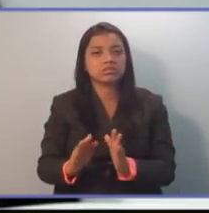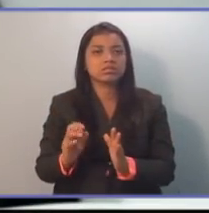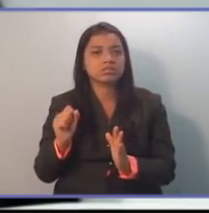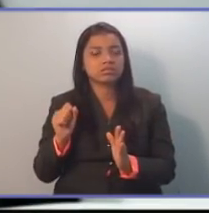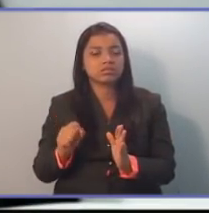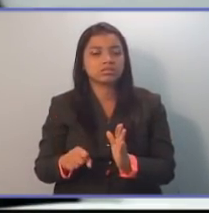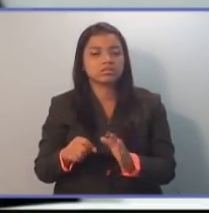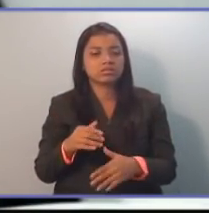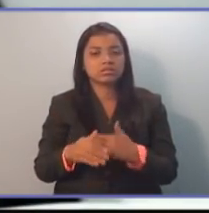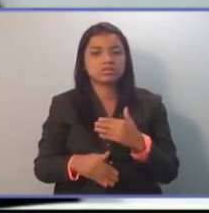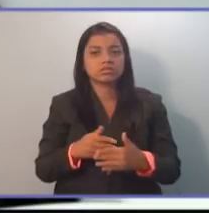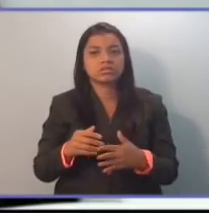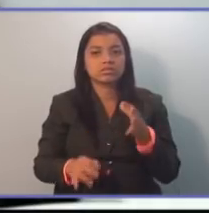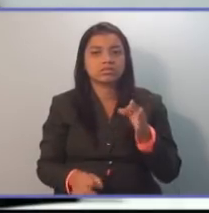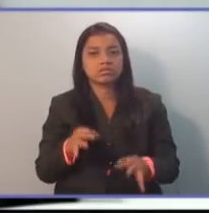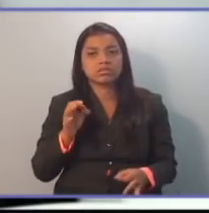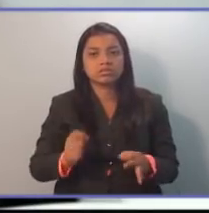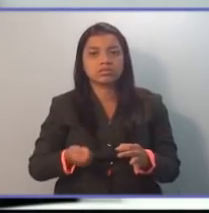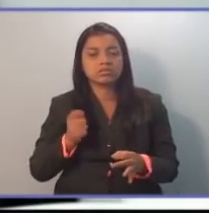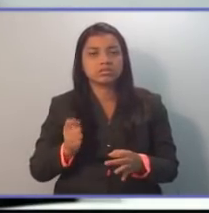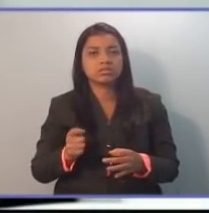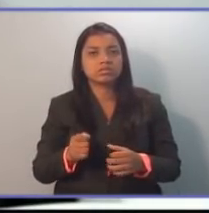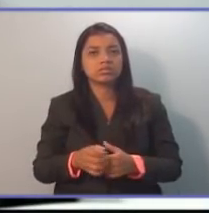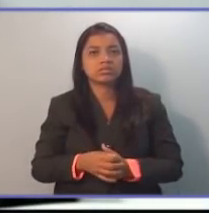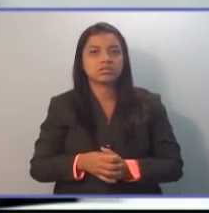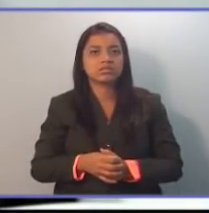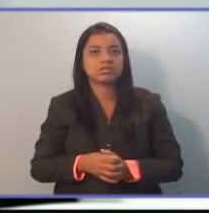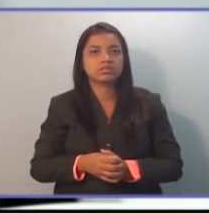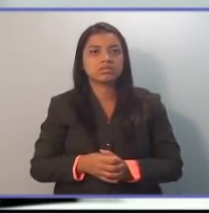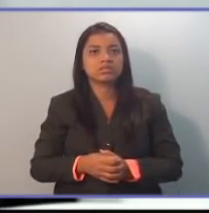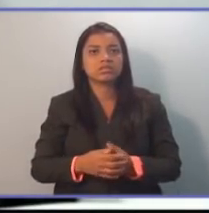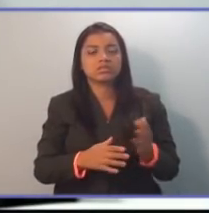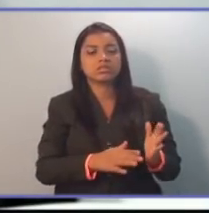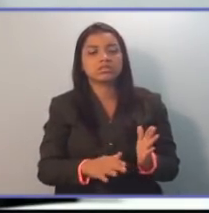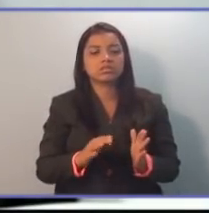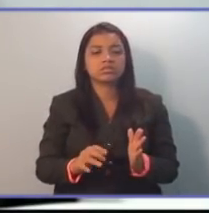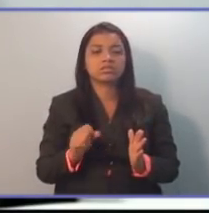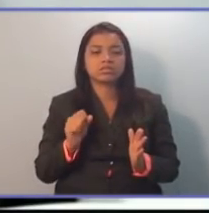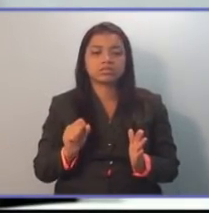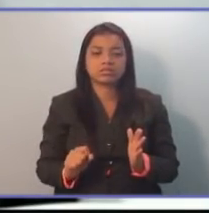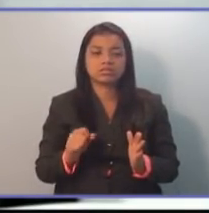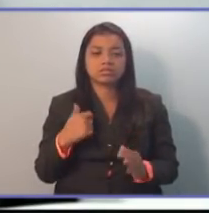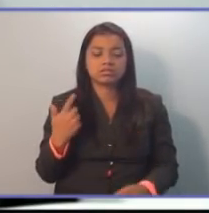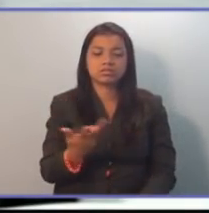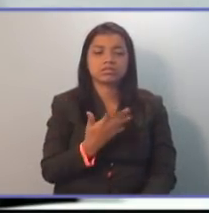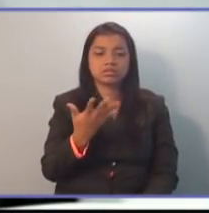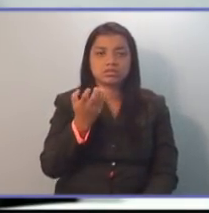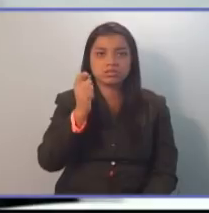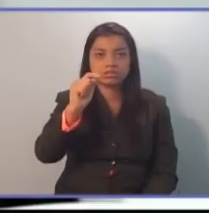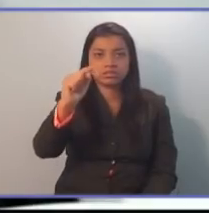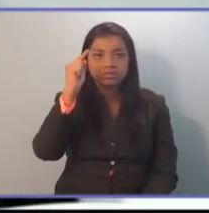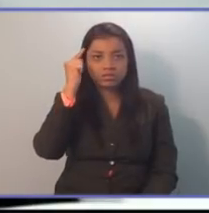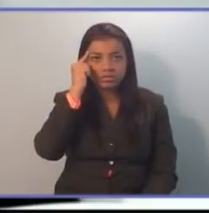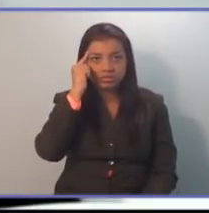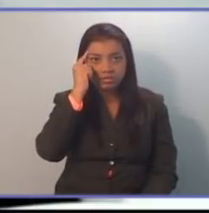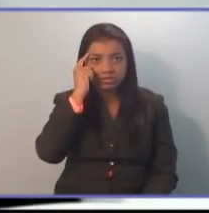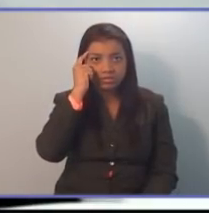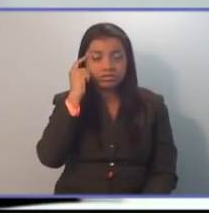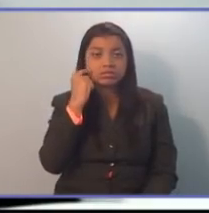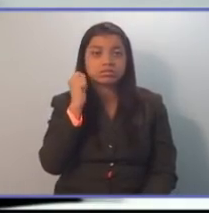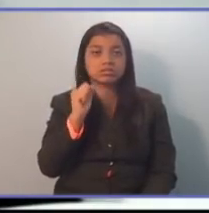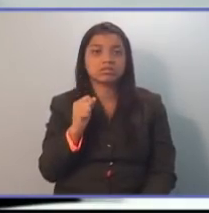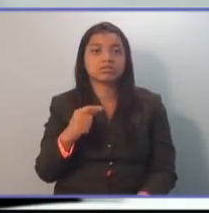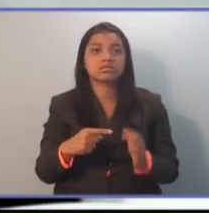judicial. Claro, también tenemos que pensar que debemos de